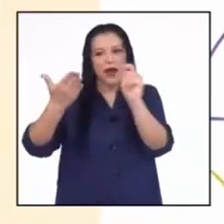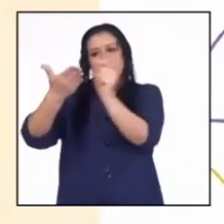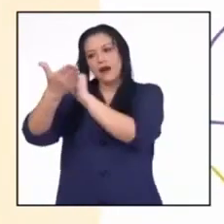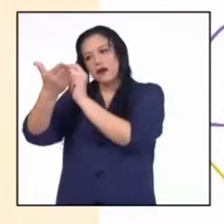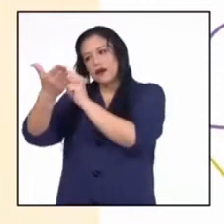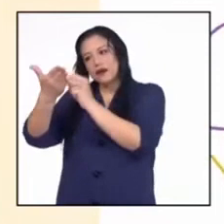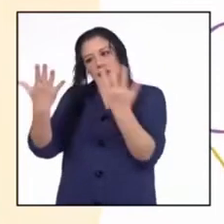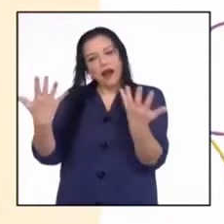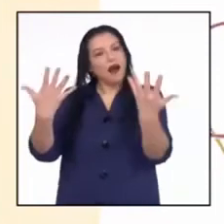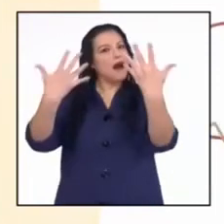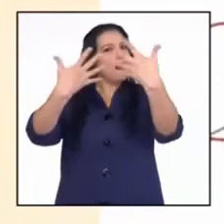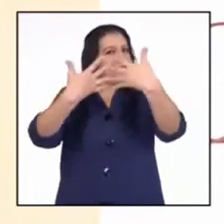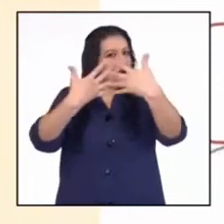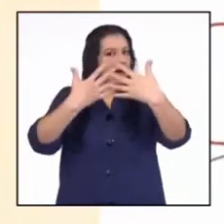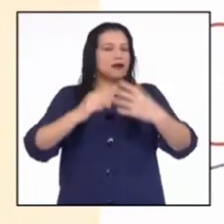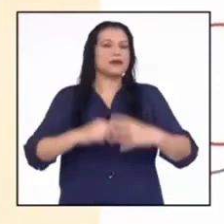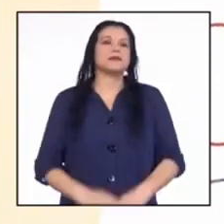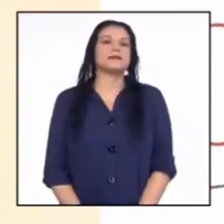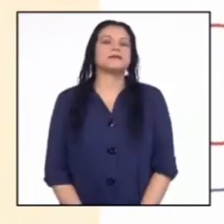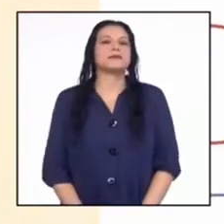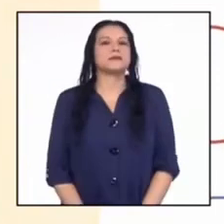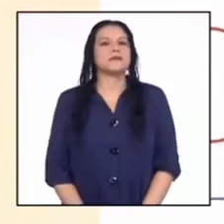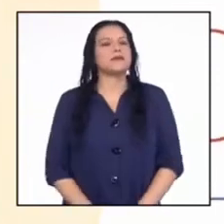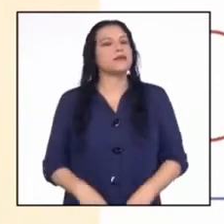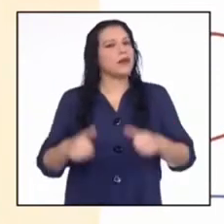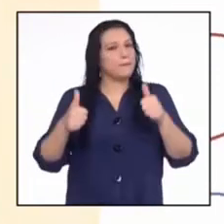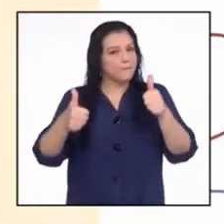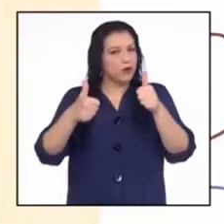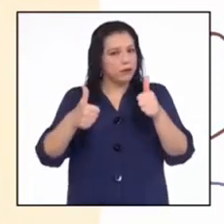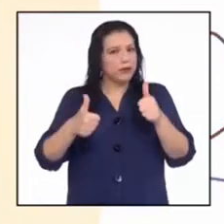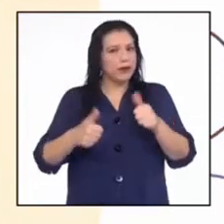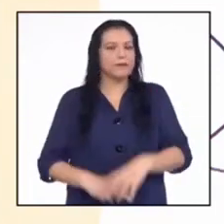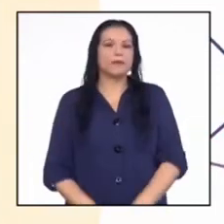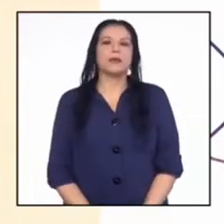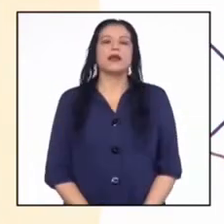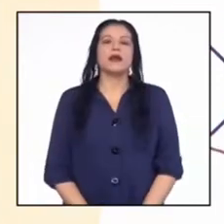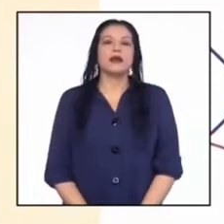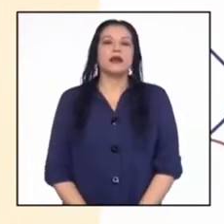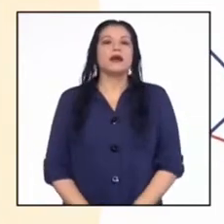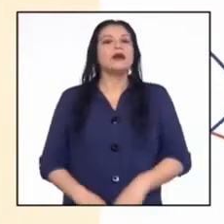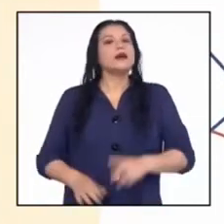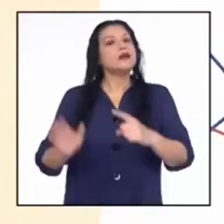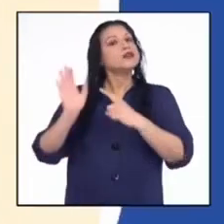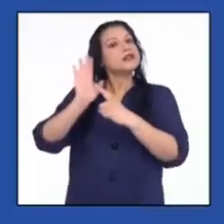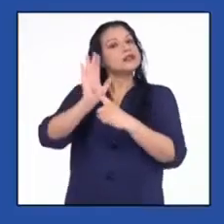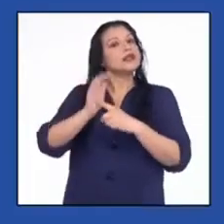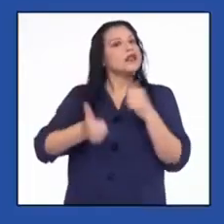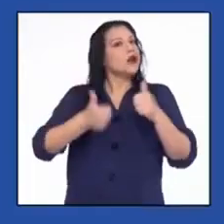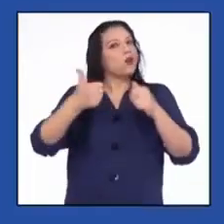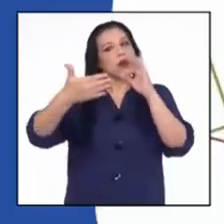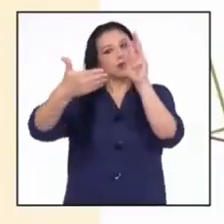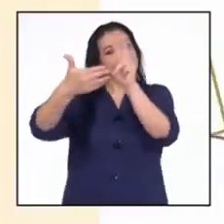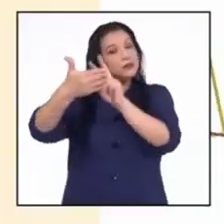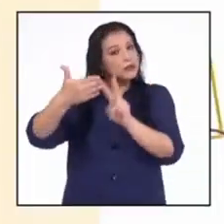nos presentará Junior. Muy bien, Junior. ¿Nos enseñas tu texto?